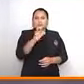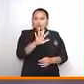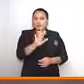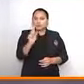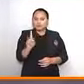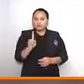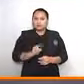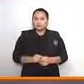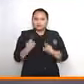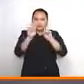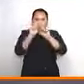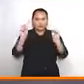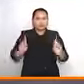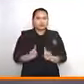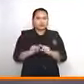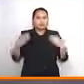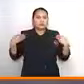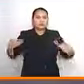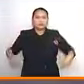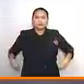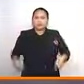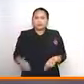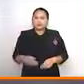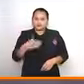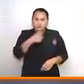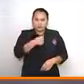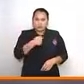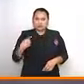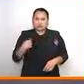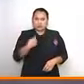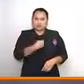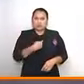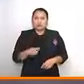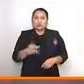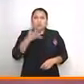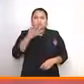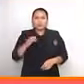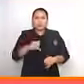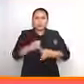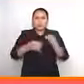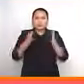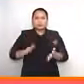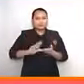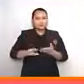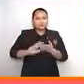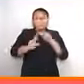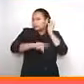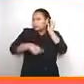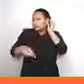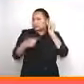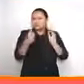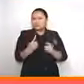51. El cuadro del cuerpo lo podemos encontrar en el pecho. Mucha suerte, jugador, si usted invirtió para más uno.